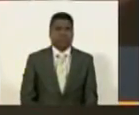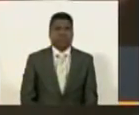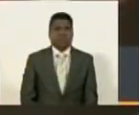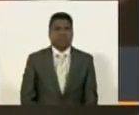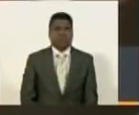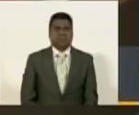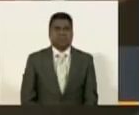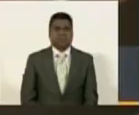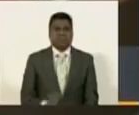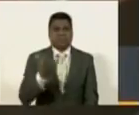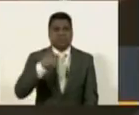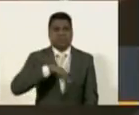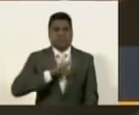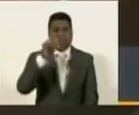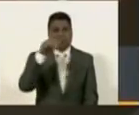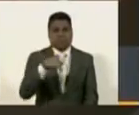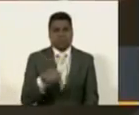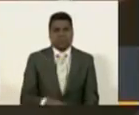Está aquí